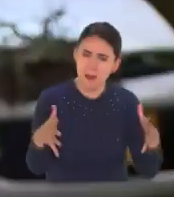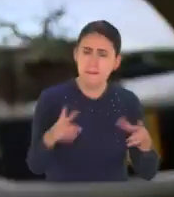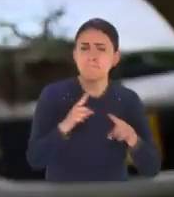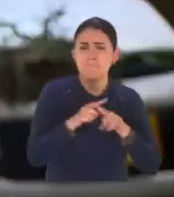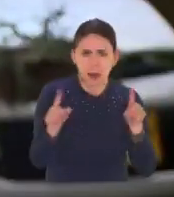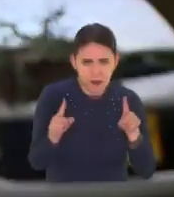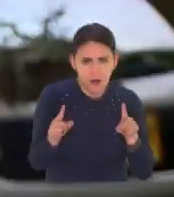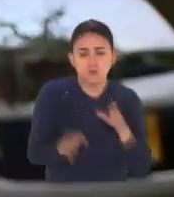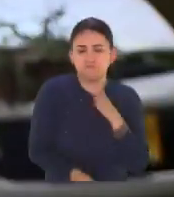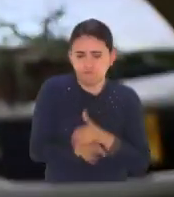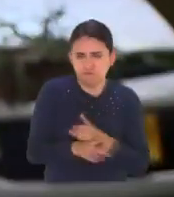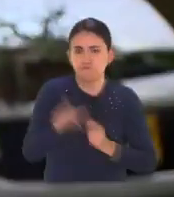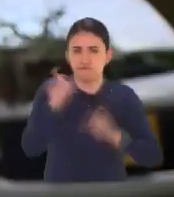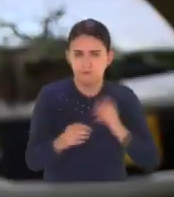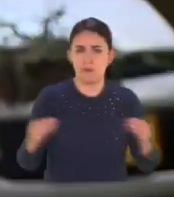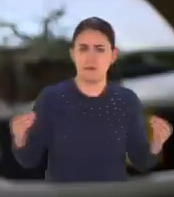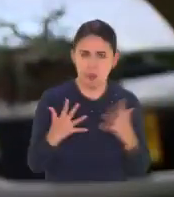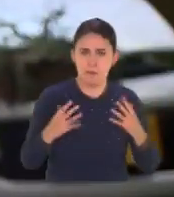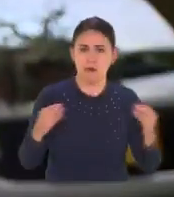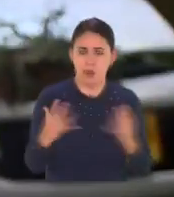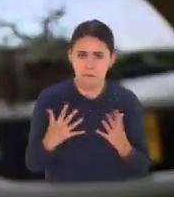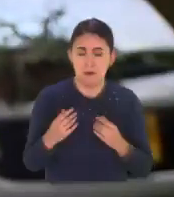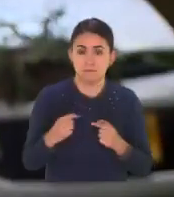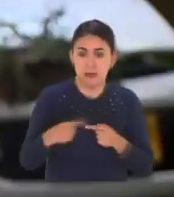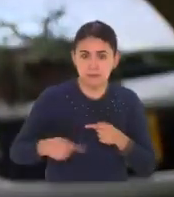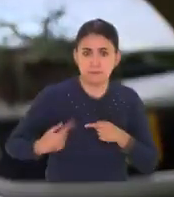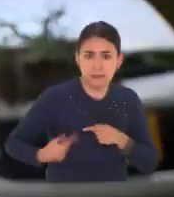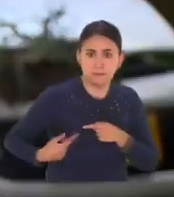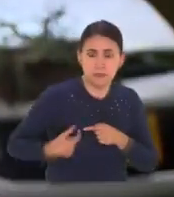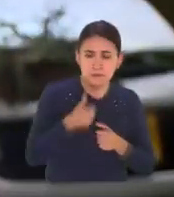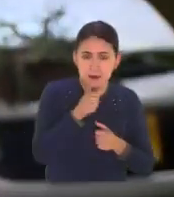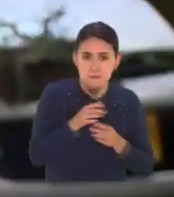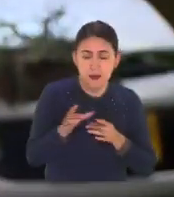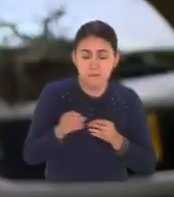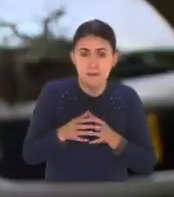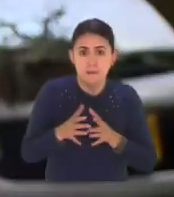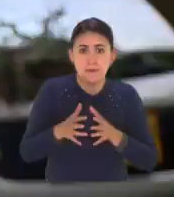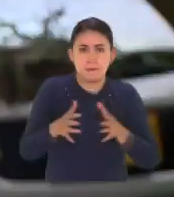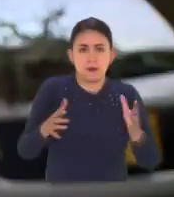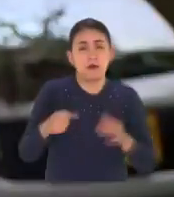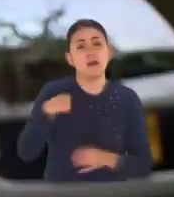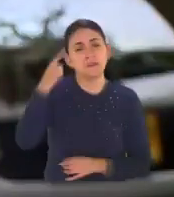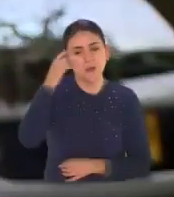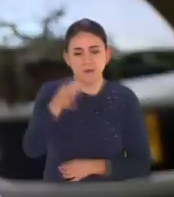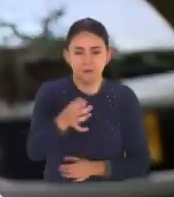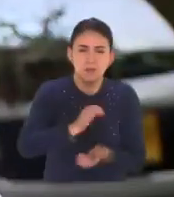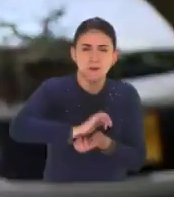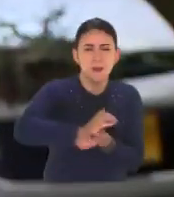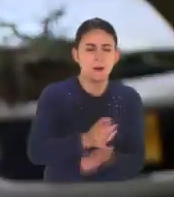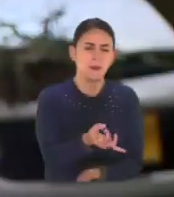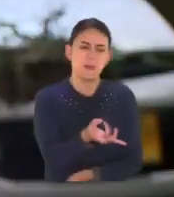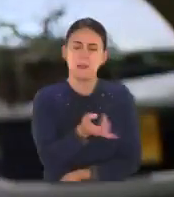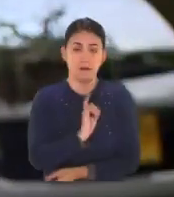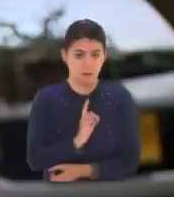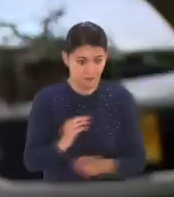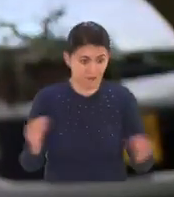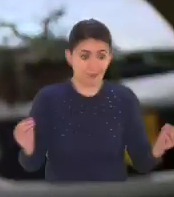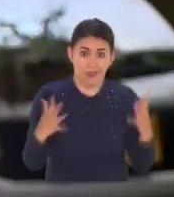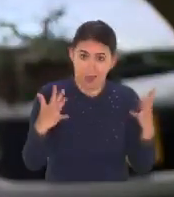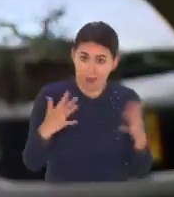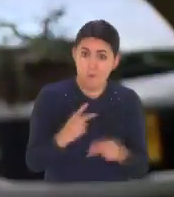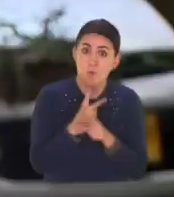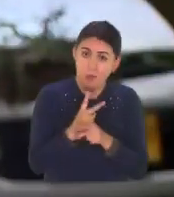sin embargo el número de lesionados está aumentando y es por eso que decimos que no hay pólvora inofensiva, que cualquier uso de pólvora es un riesgo potencial